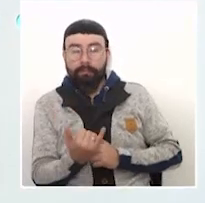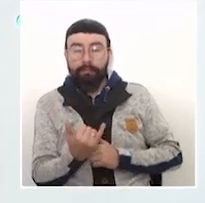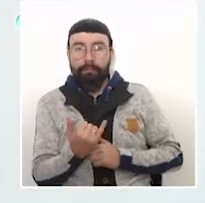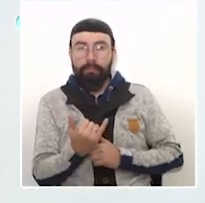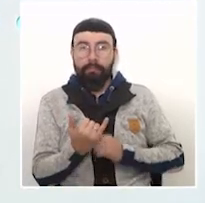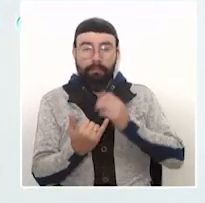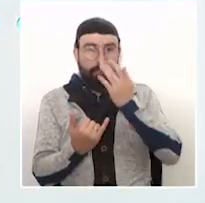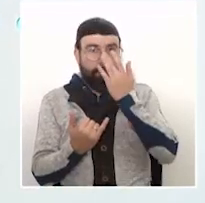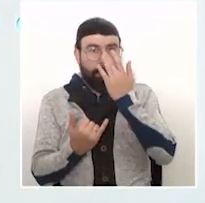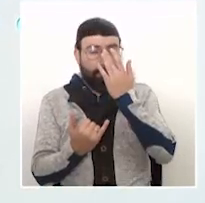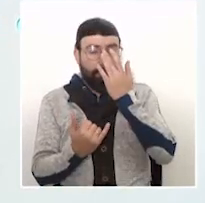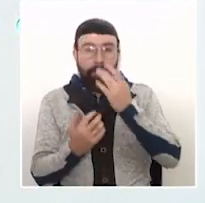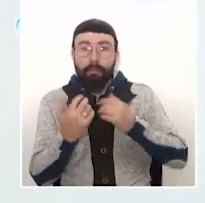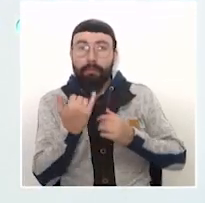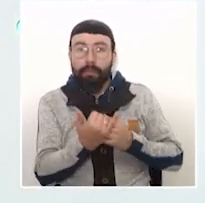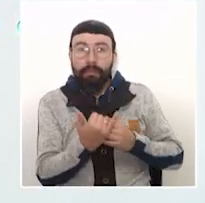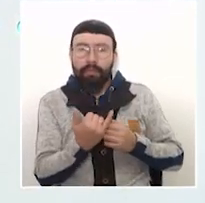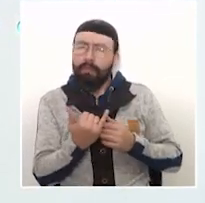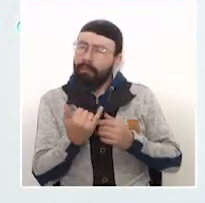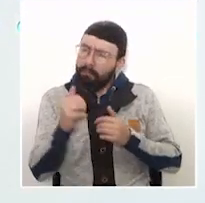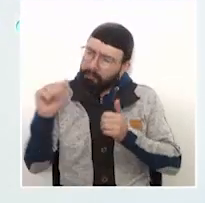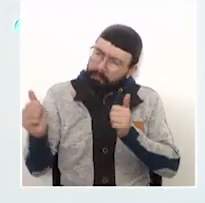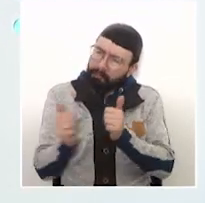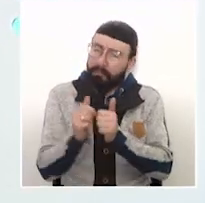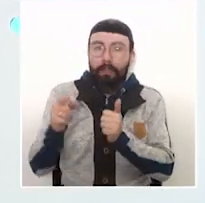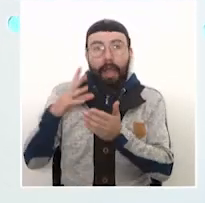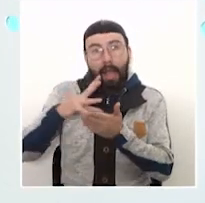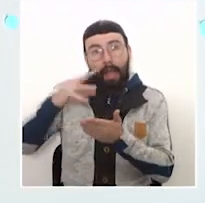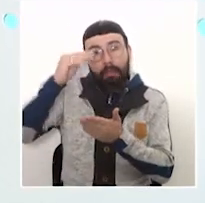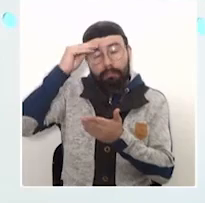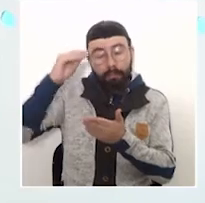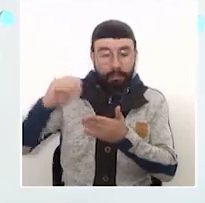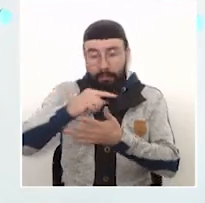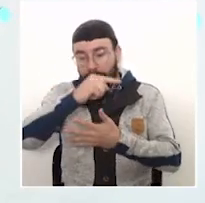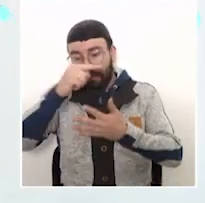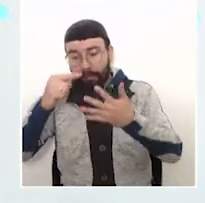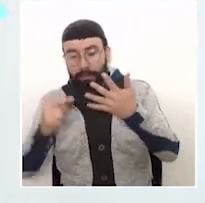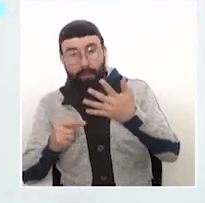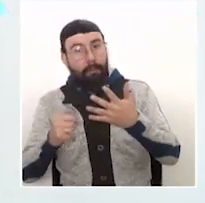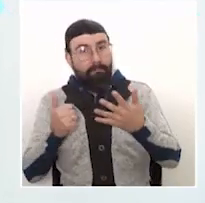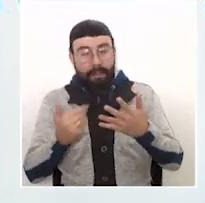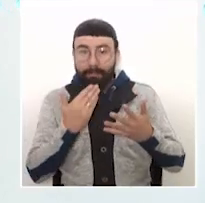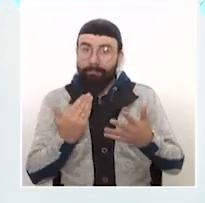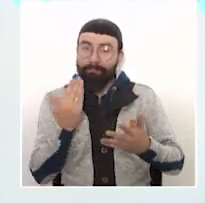van a aprender, continuemos con Gonzalo Gallo aprendiendo de los cinco pilares del buen vivir.